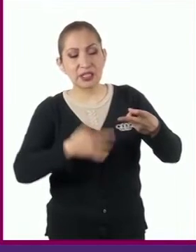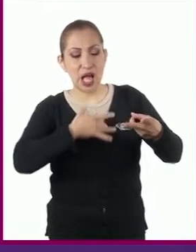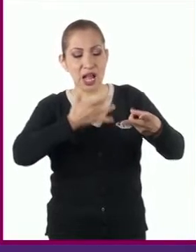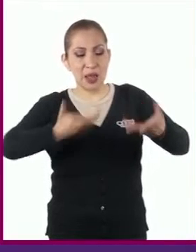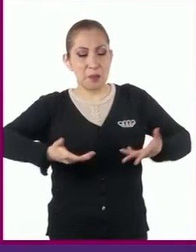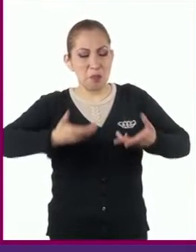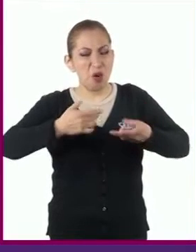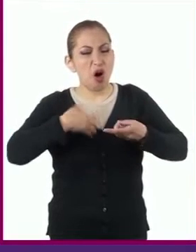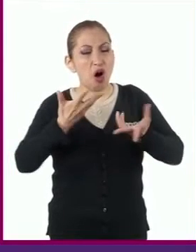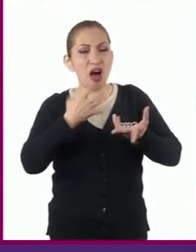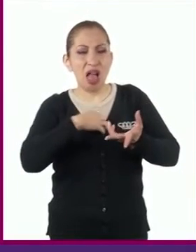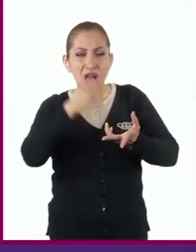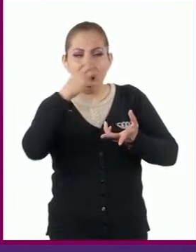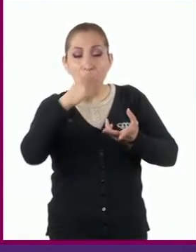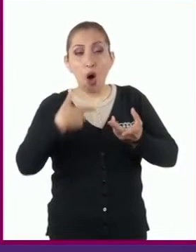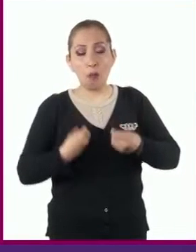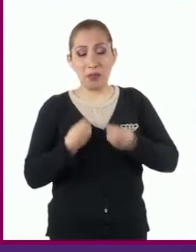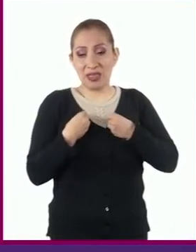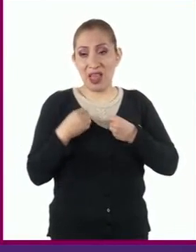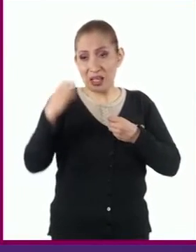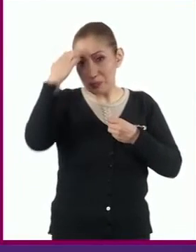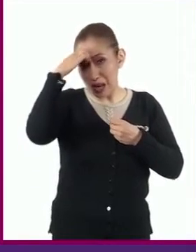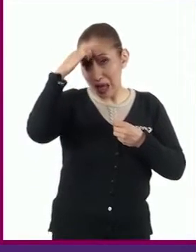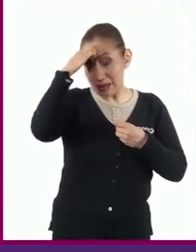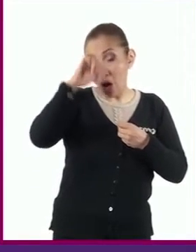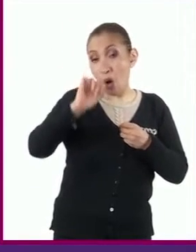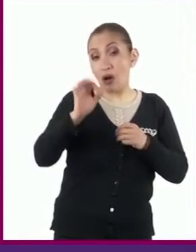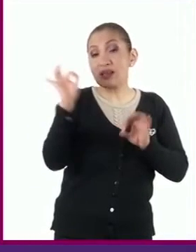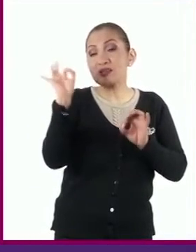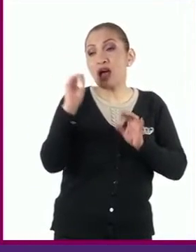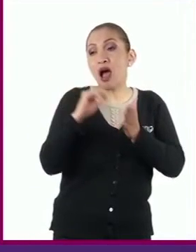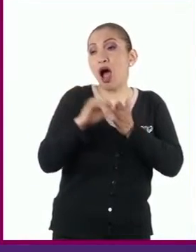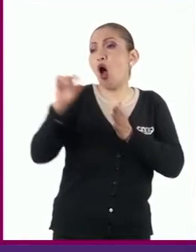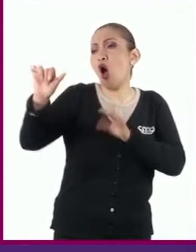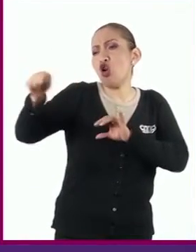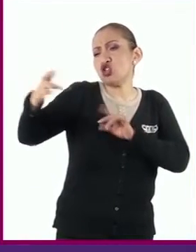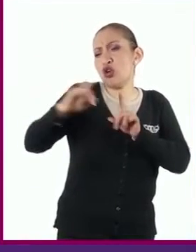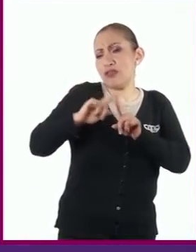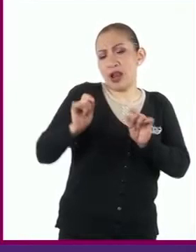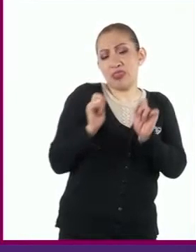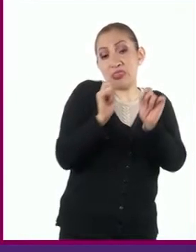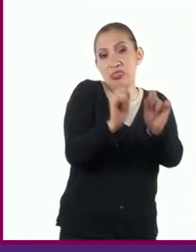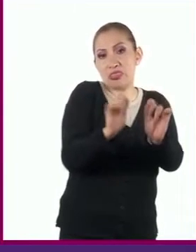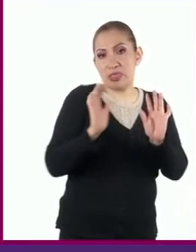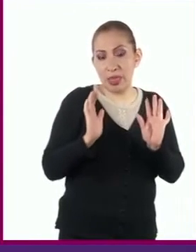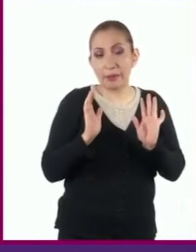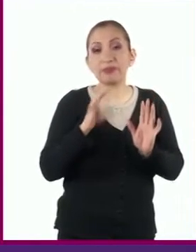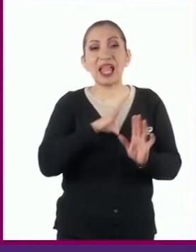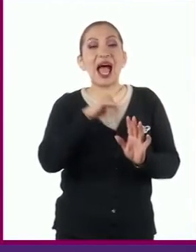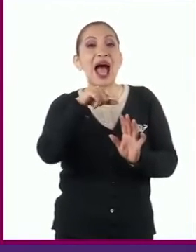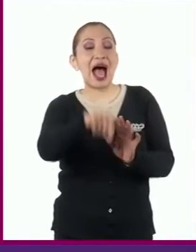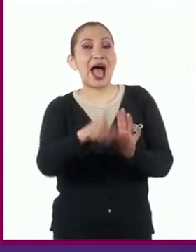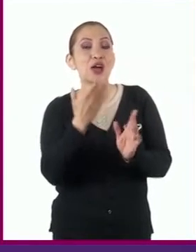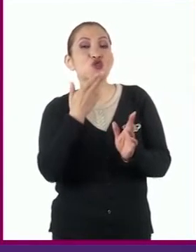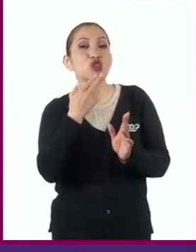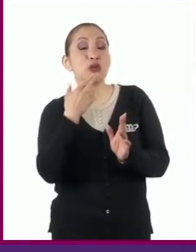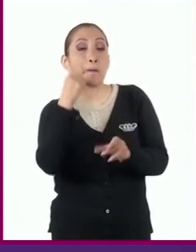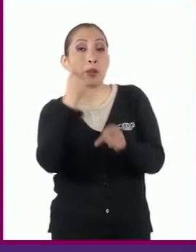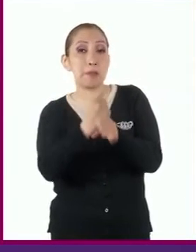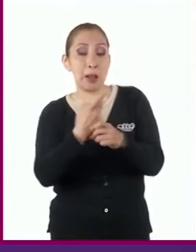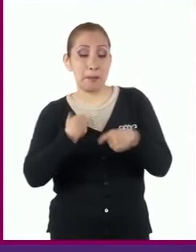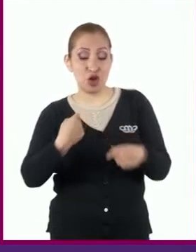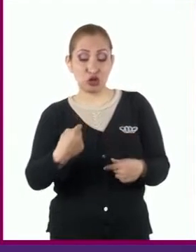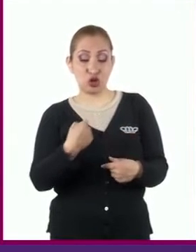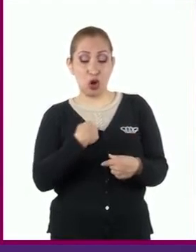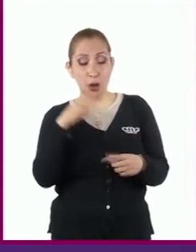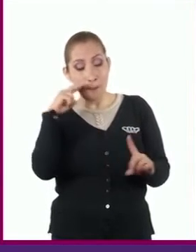estados de ánimo o vivencias, aunque en ocasiones puede atribuirlas a un sujeto diferente. Predomina el empleo de la primera